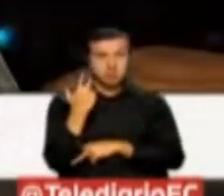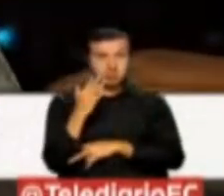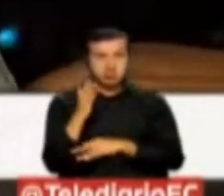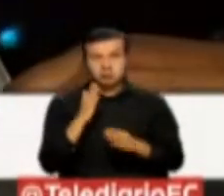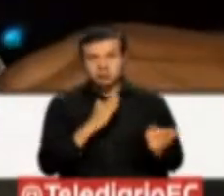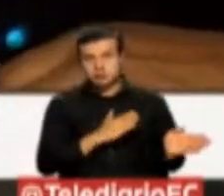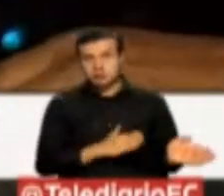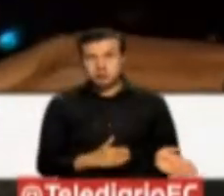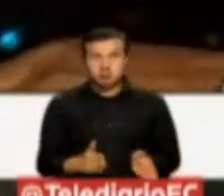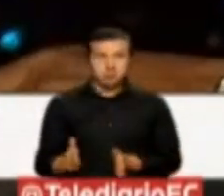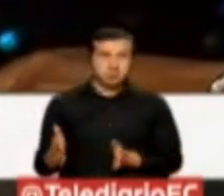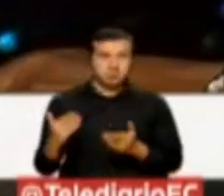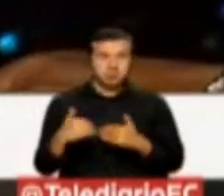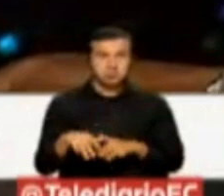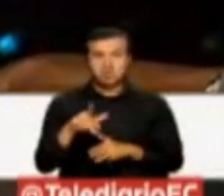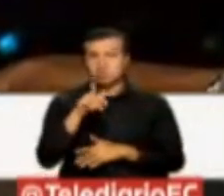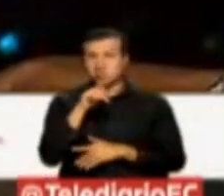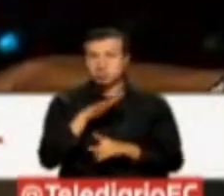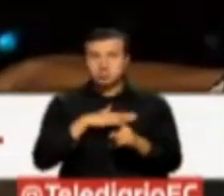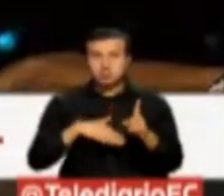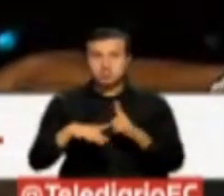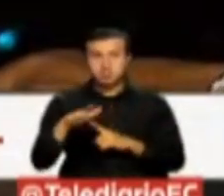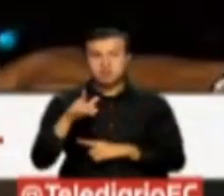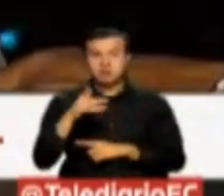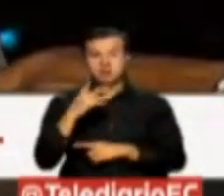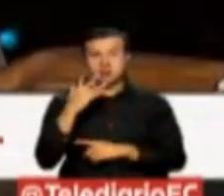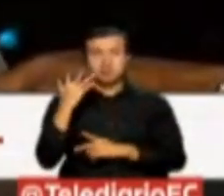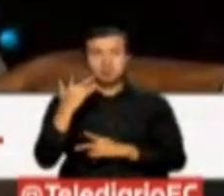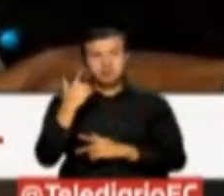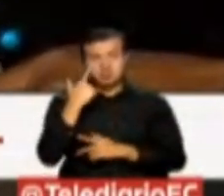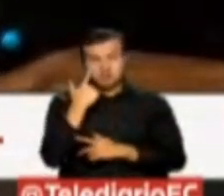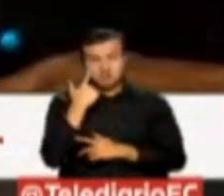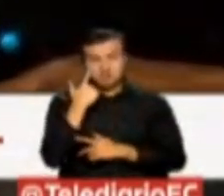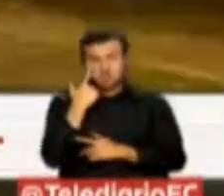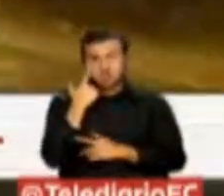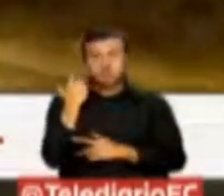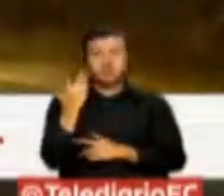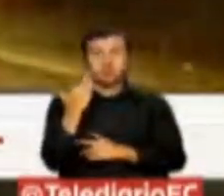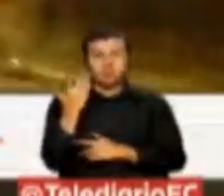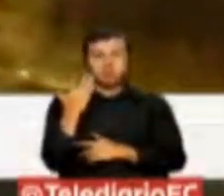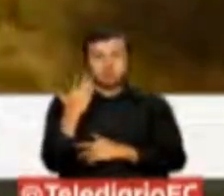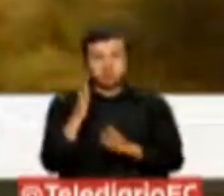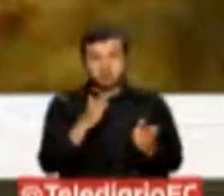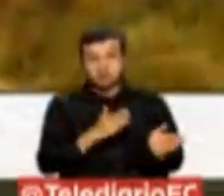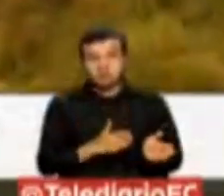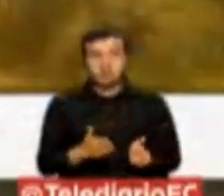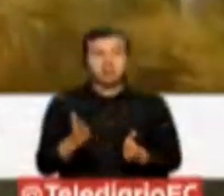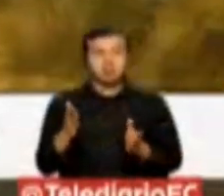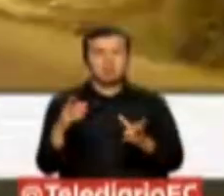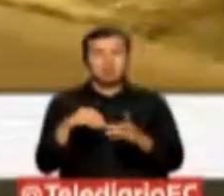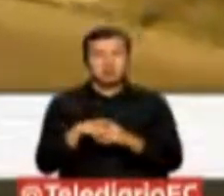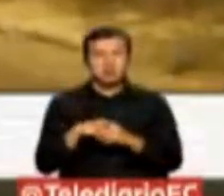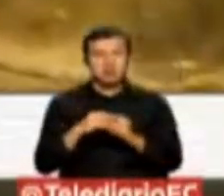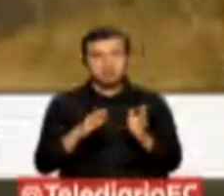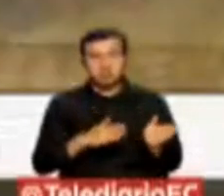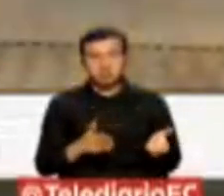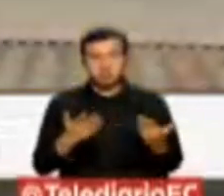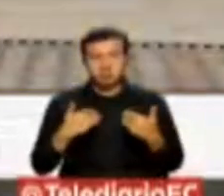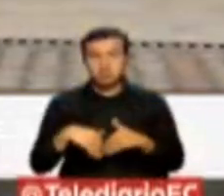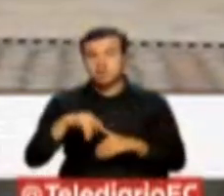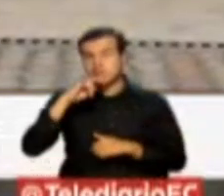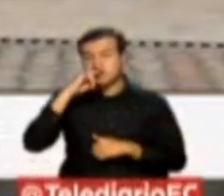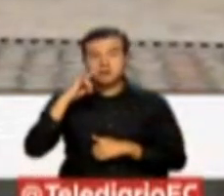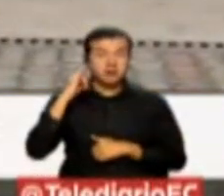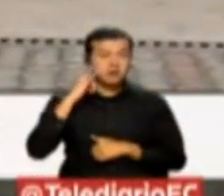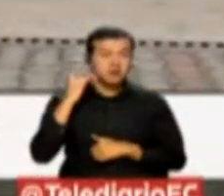de Seguridad con el albergue San Juan de Dios para que también nos habiliten. El traslado se realizó de forma ordenada. Niños con